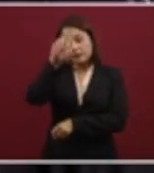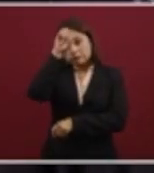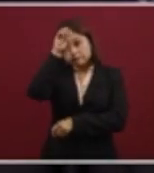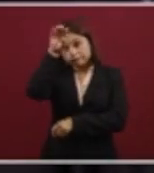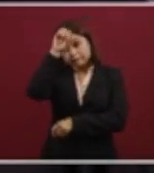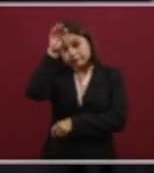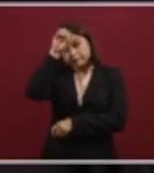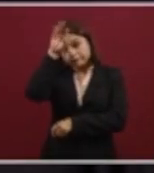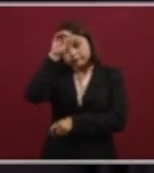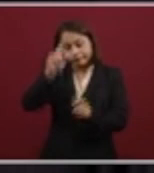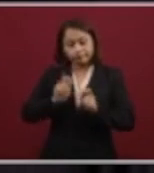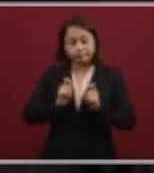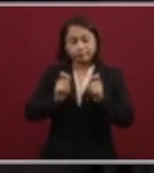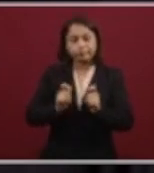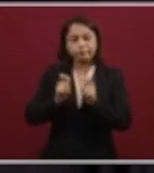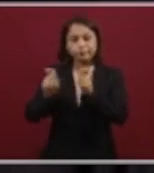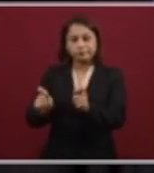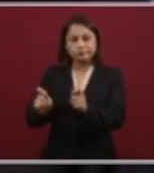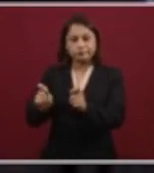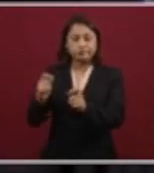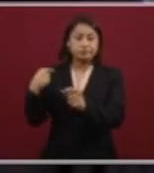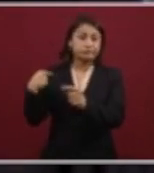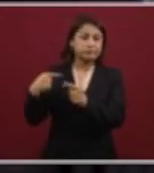¿Para cuántos años les alcanzaría?